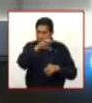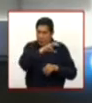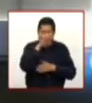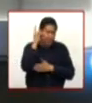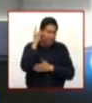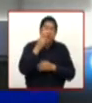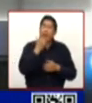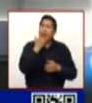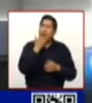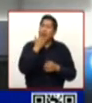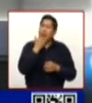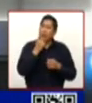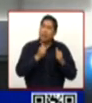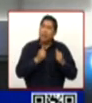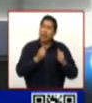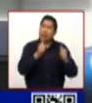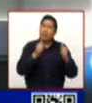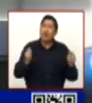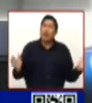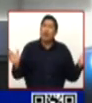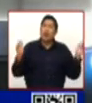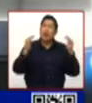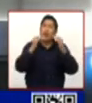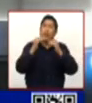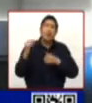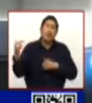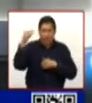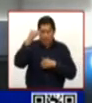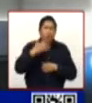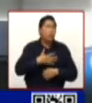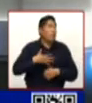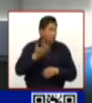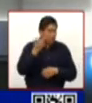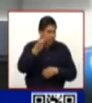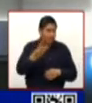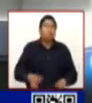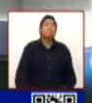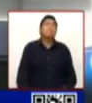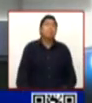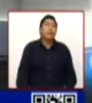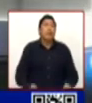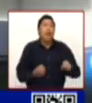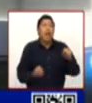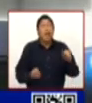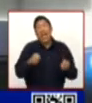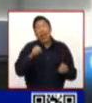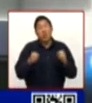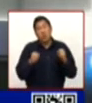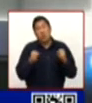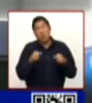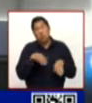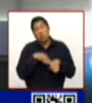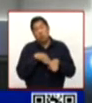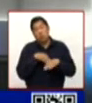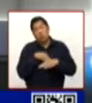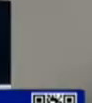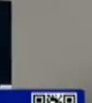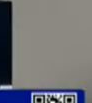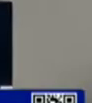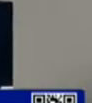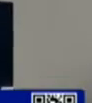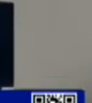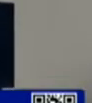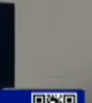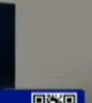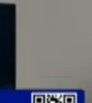quiero contar lo que pasa en la autopista La Paz El Alto. Acompáñame a ver estas imágenes, por favor, vean. Los vehículos que están ocasionando, obviamente, el